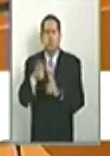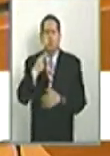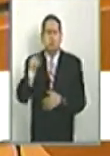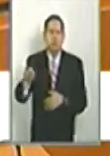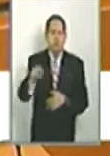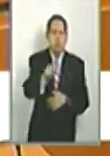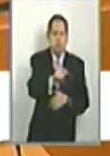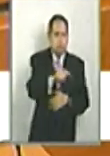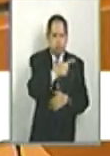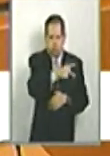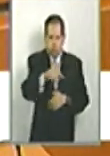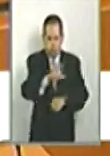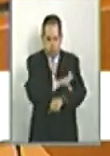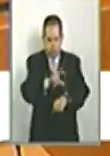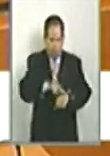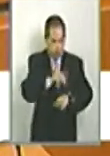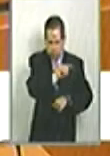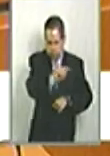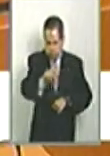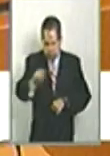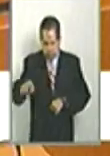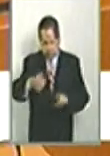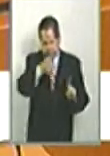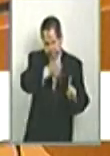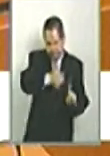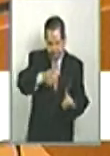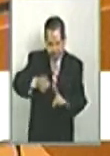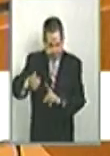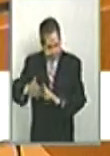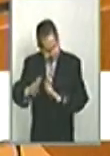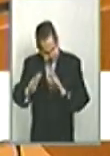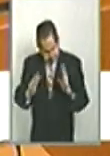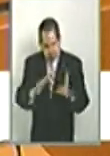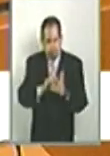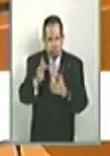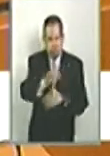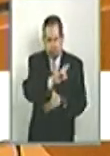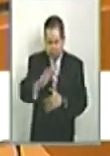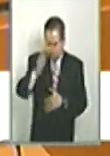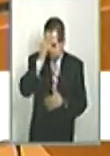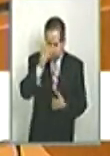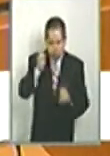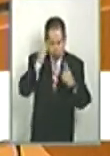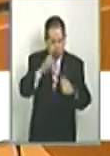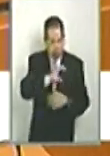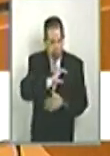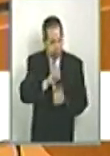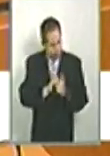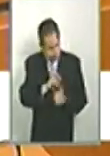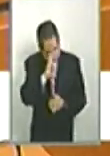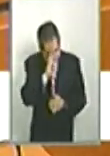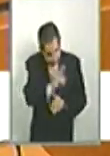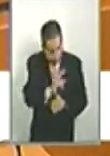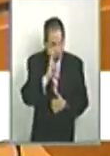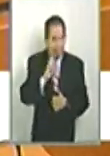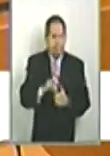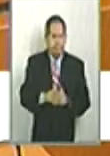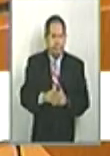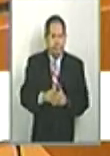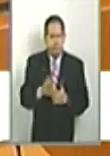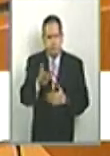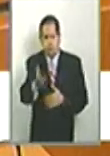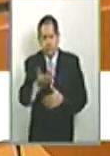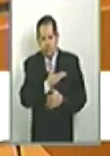parlamentarios, a sus coordinadores respectivos, mi reconocimiento, afecto y respeto. Está aquí